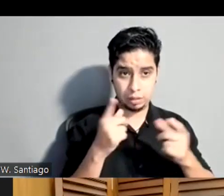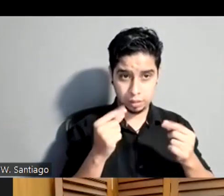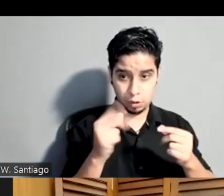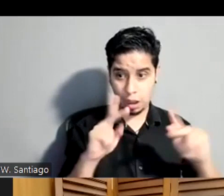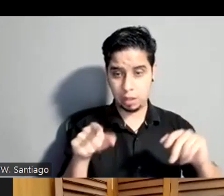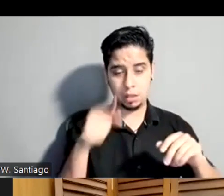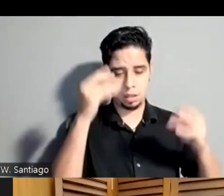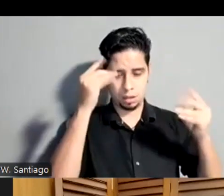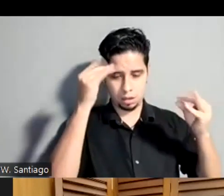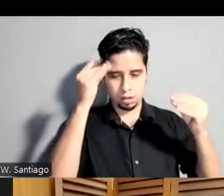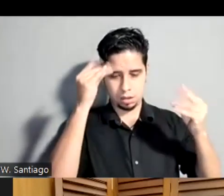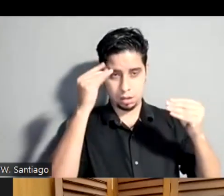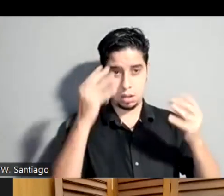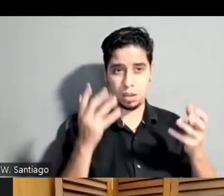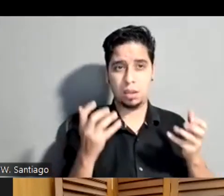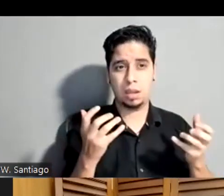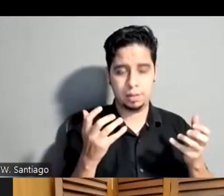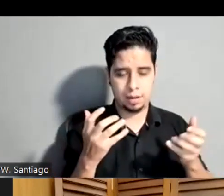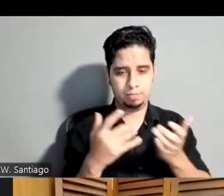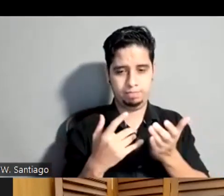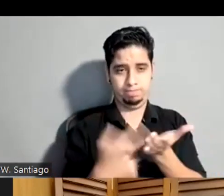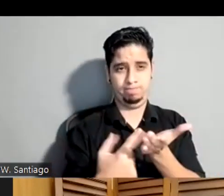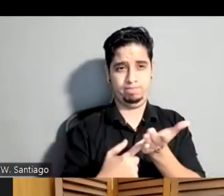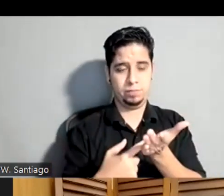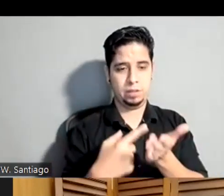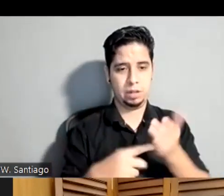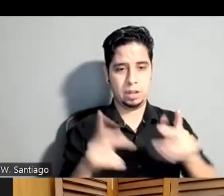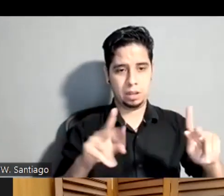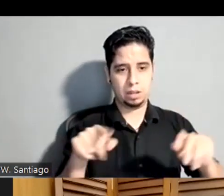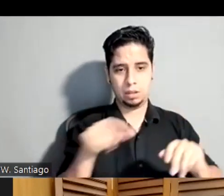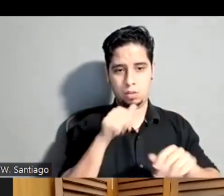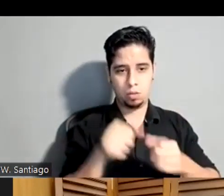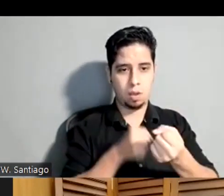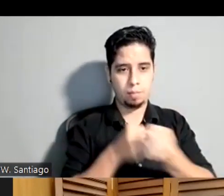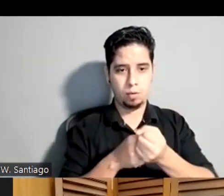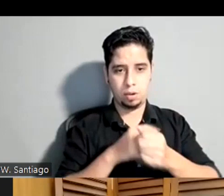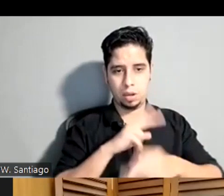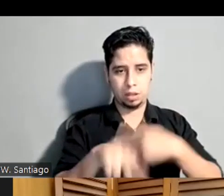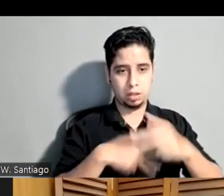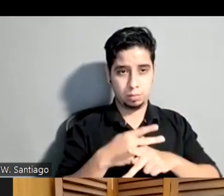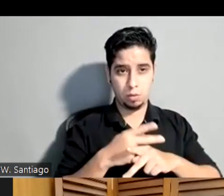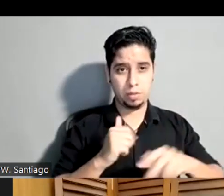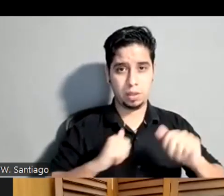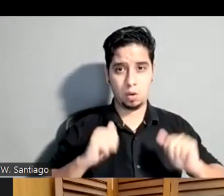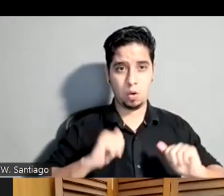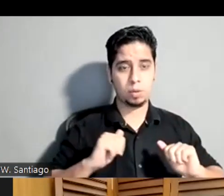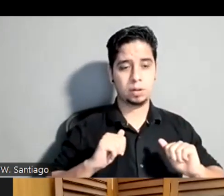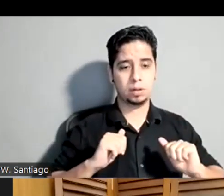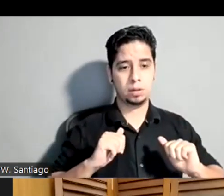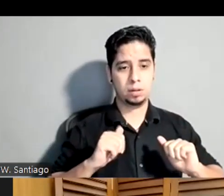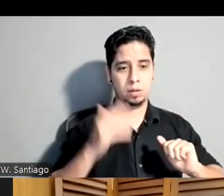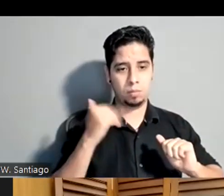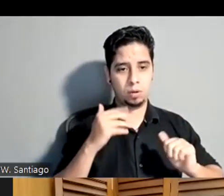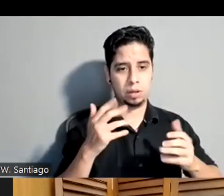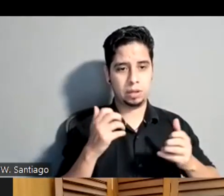y quiero comentarles, ¿verdad?, que es lamentable que el público no apoye tanto estas piezas teatrales, porque quieren